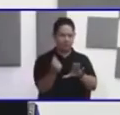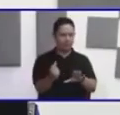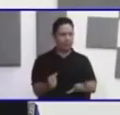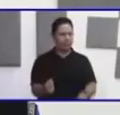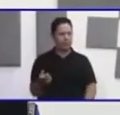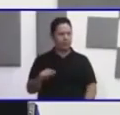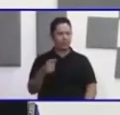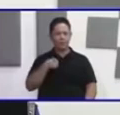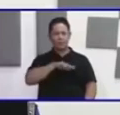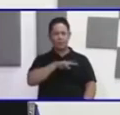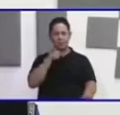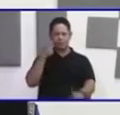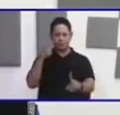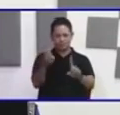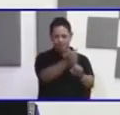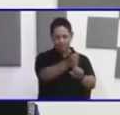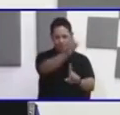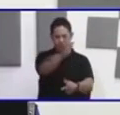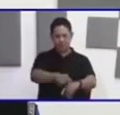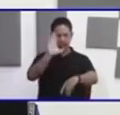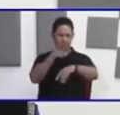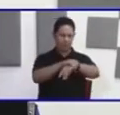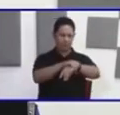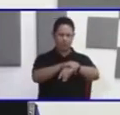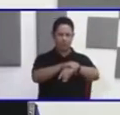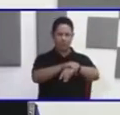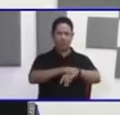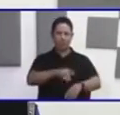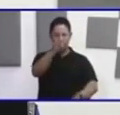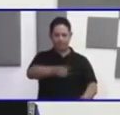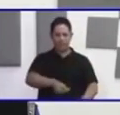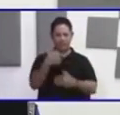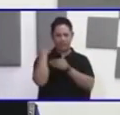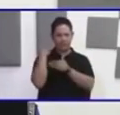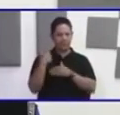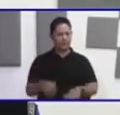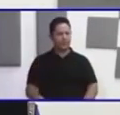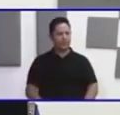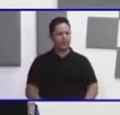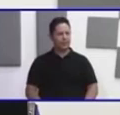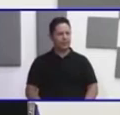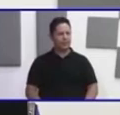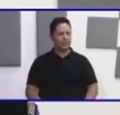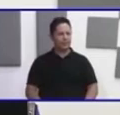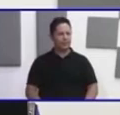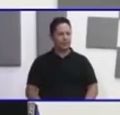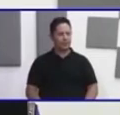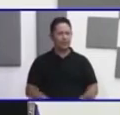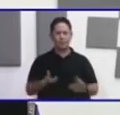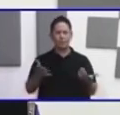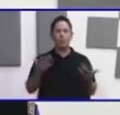la identificación y la captura del responsable de estos hechos. El caso que se presentó el